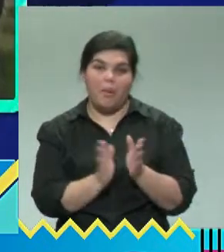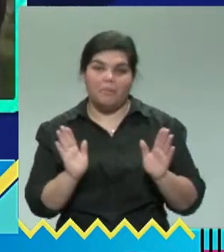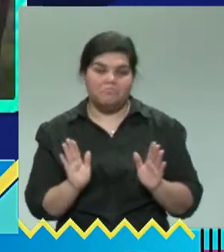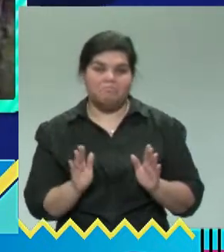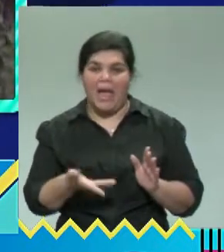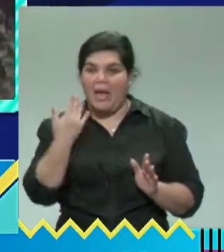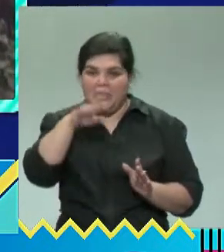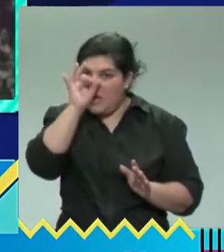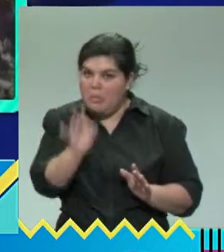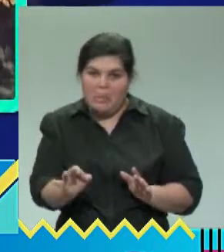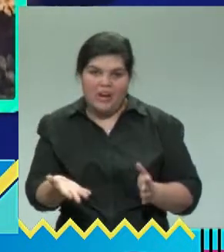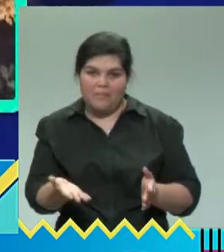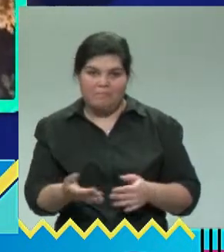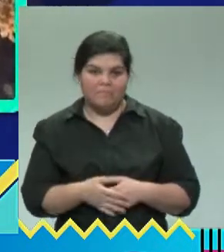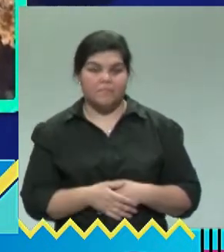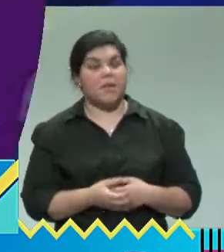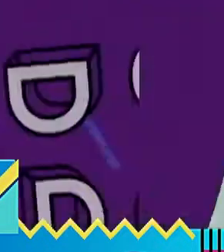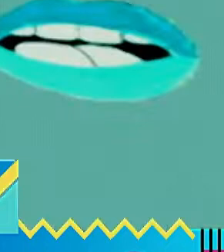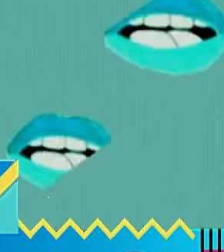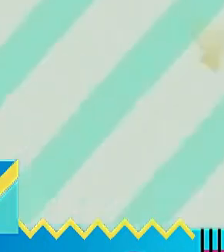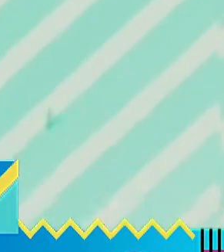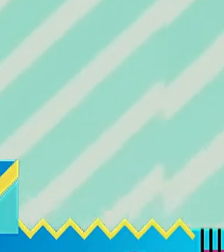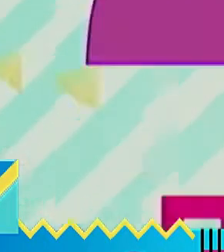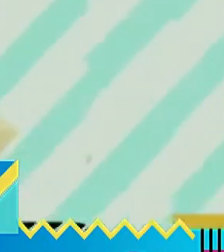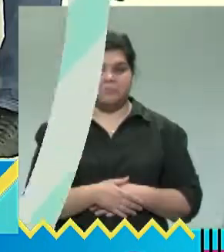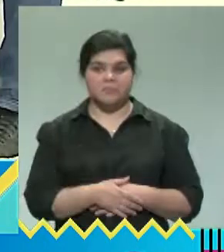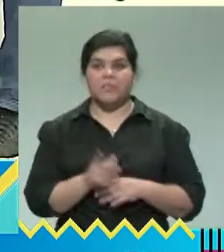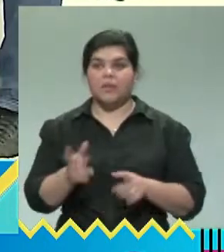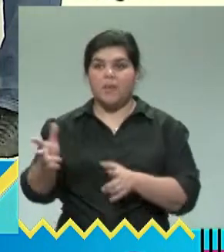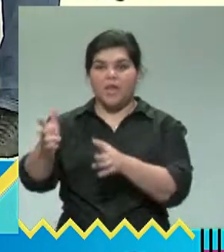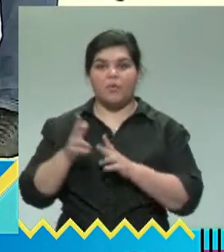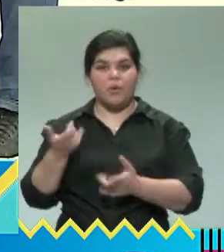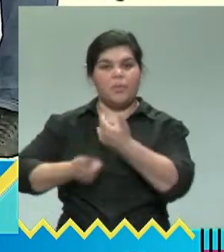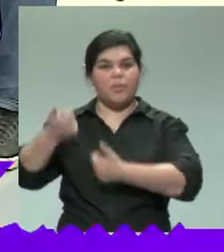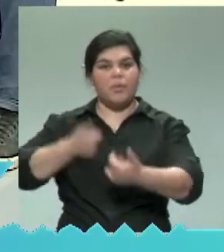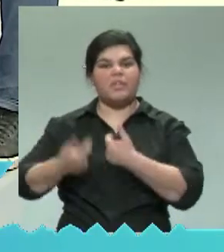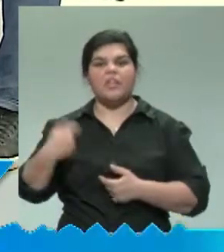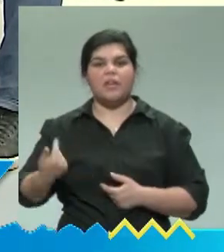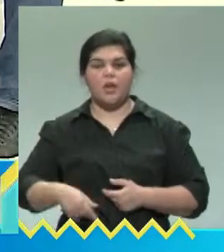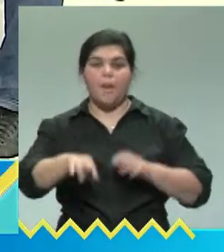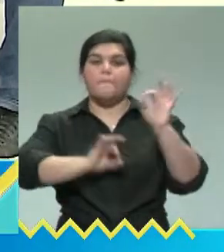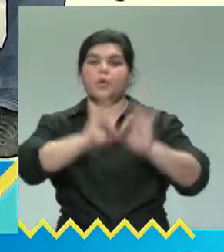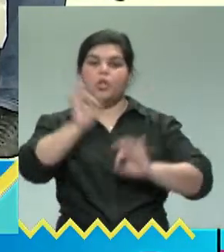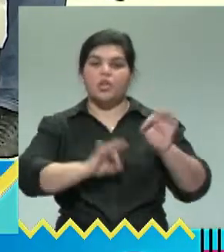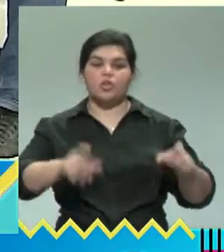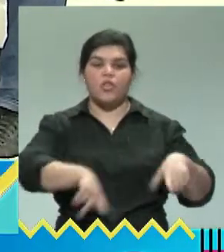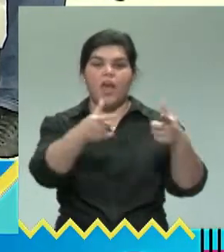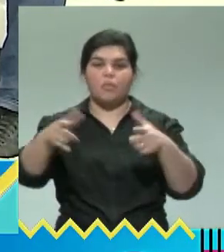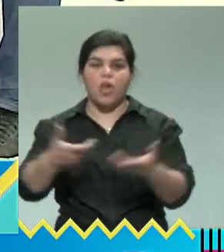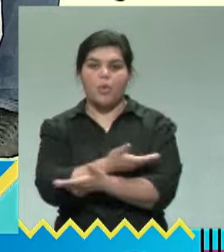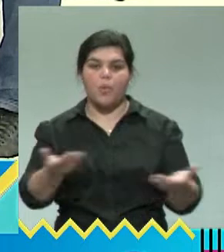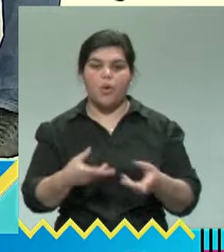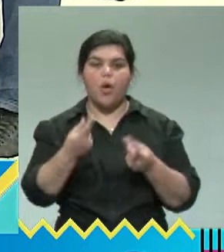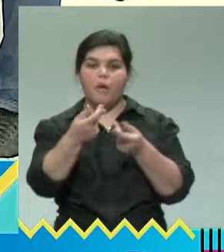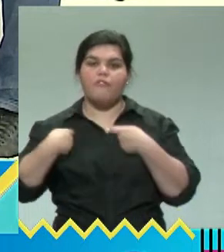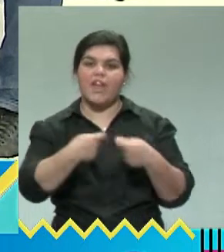Nunca lo hemos hecho. Bien, para dar un poco de contexto a lo que nos está contando Graciela, tiene que ver justamente con un proyecto de arbolado público que se va a financiar